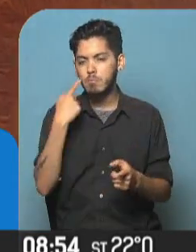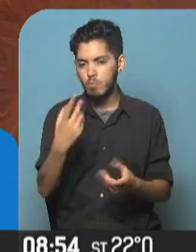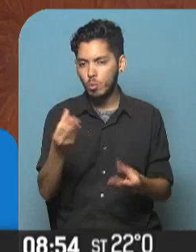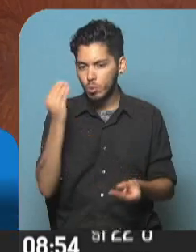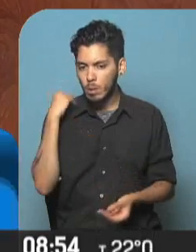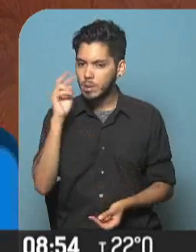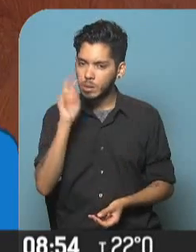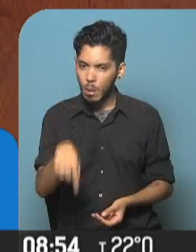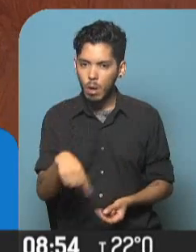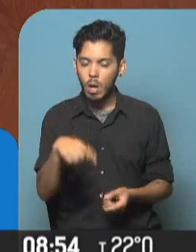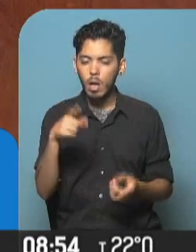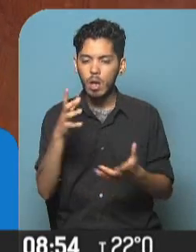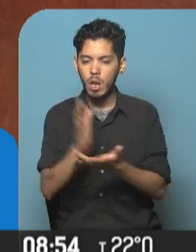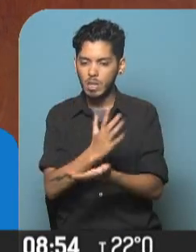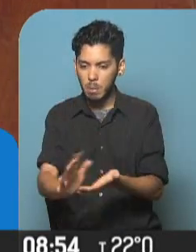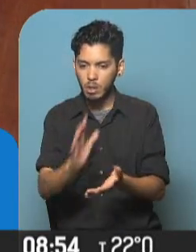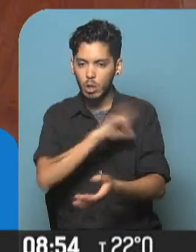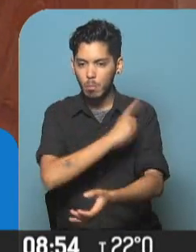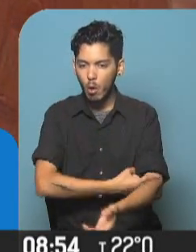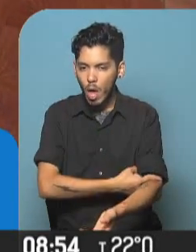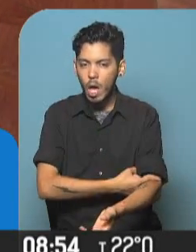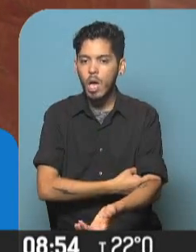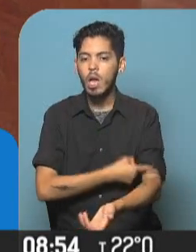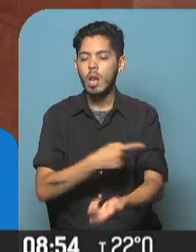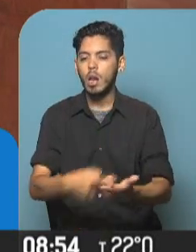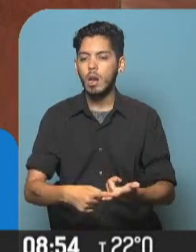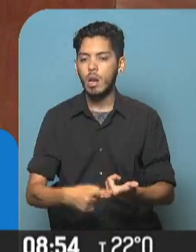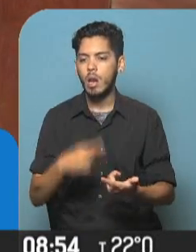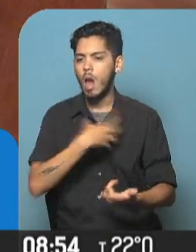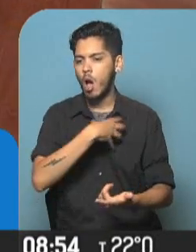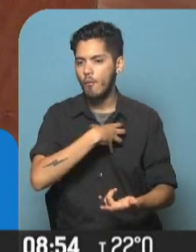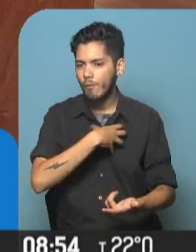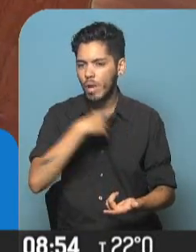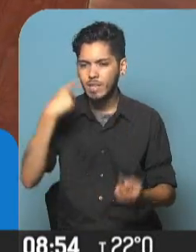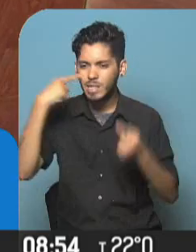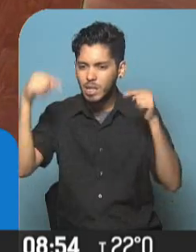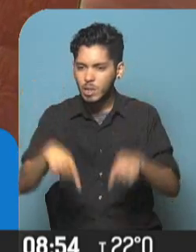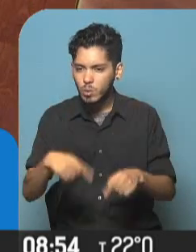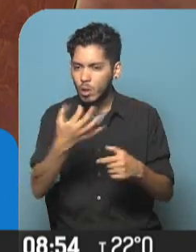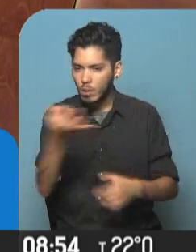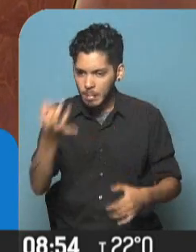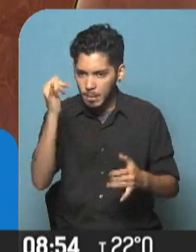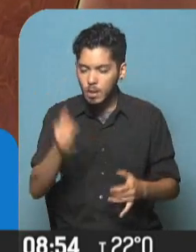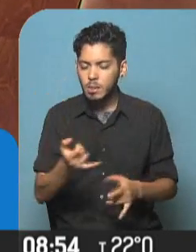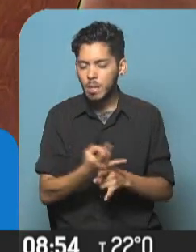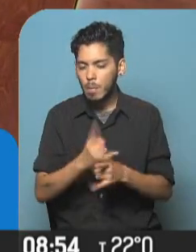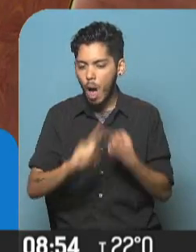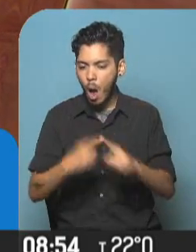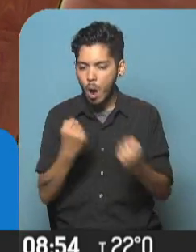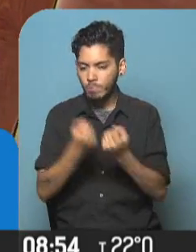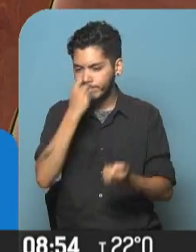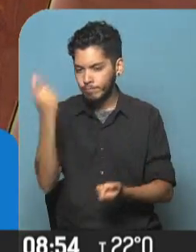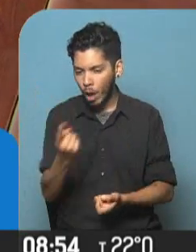esté la división de poderes la confianza en las instituciones más bien siempre se busca un acuerdo rápido